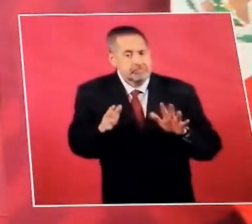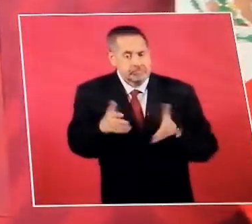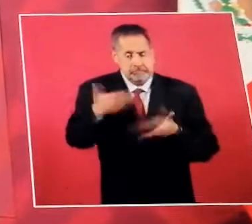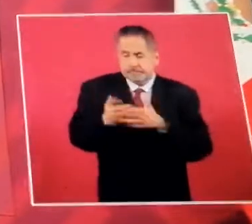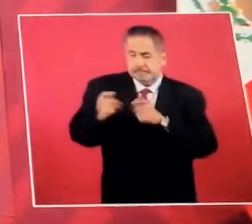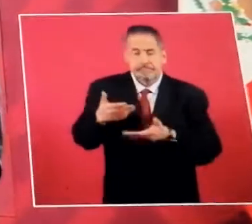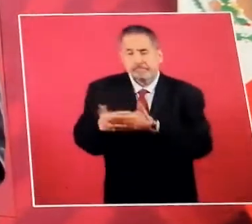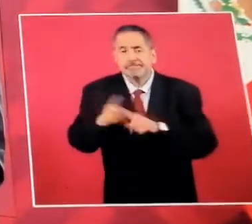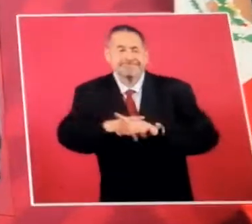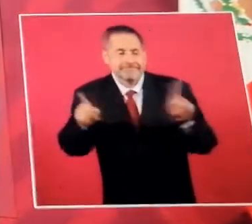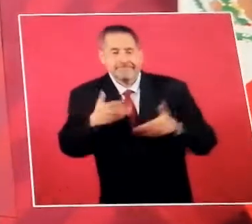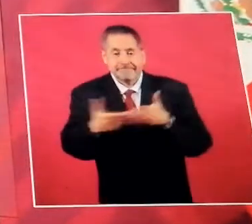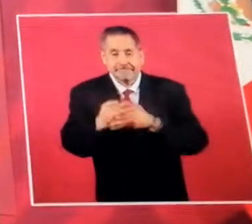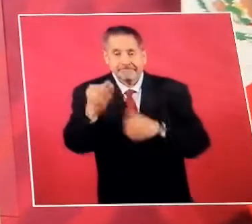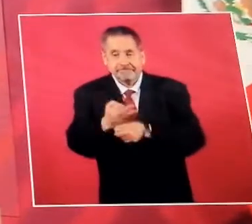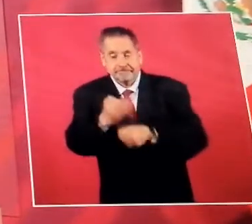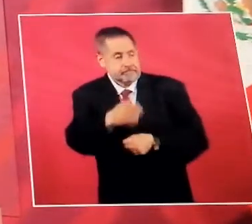ahora tenemos